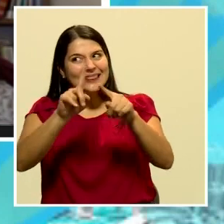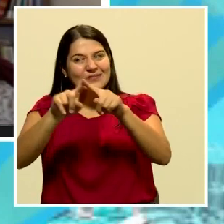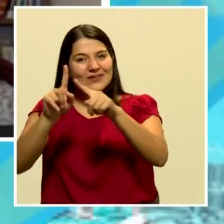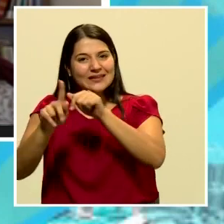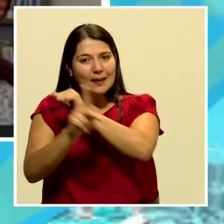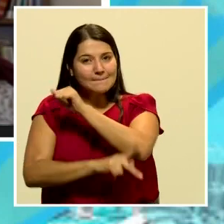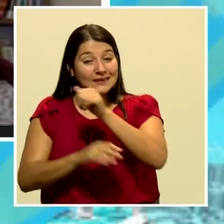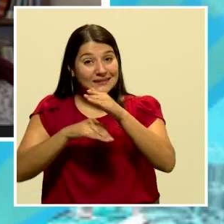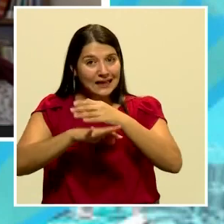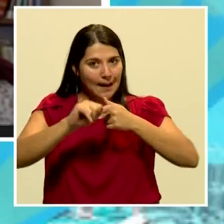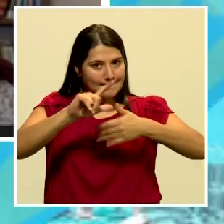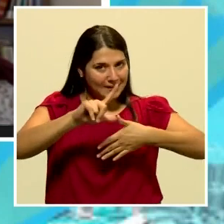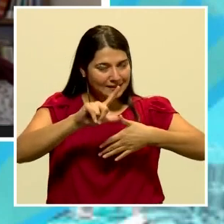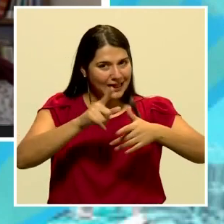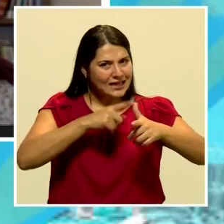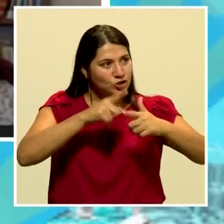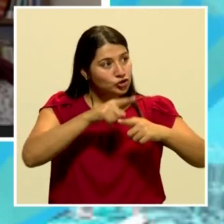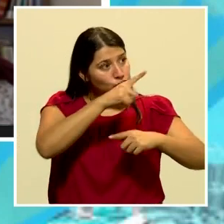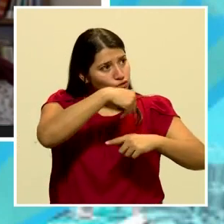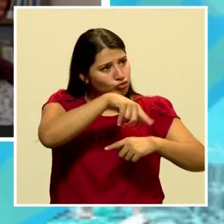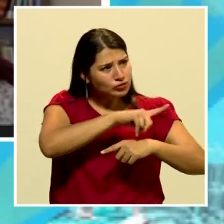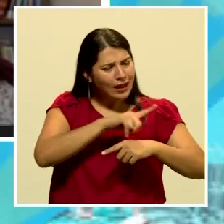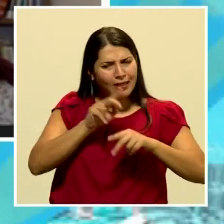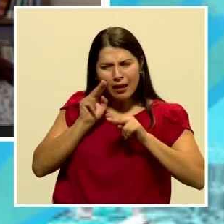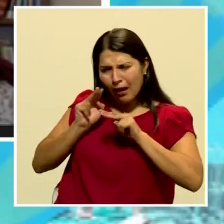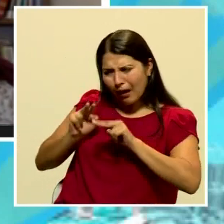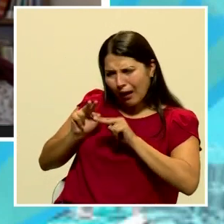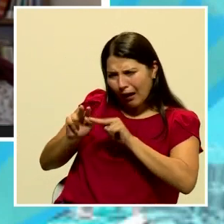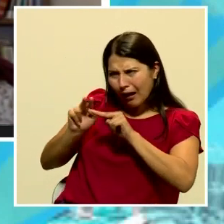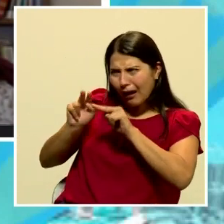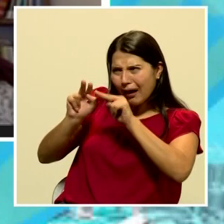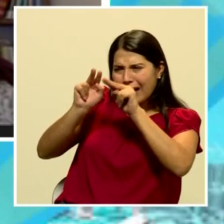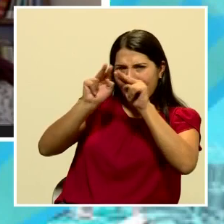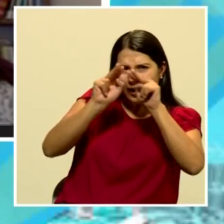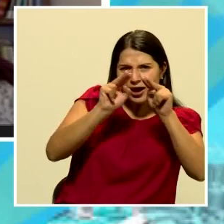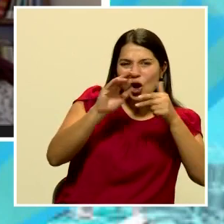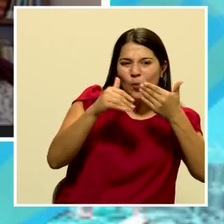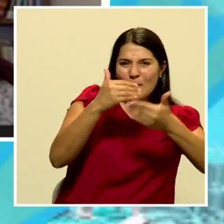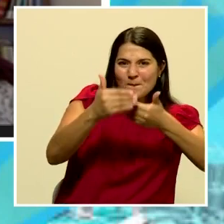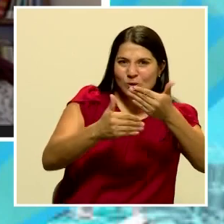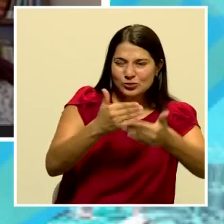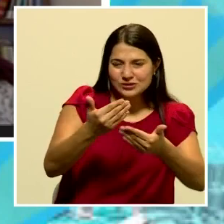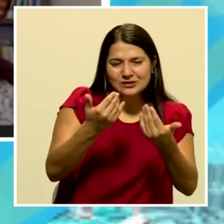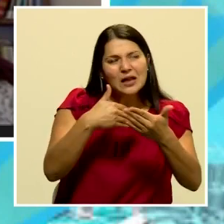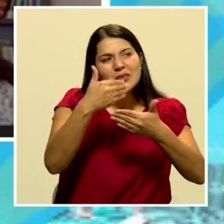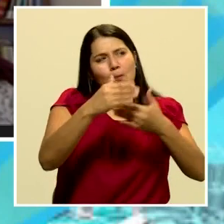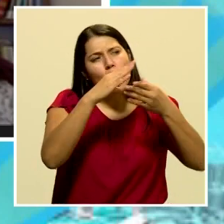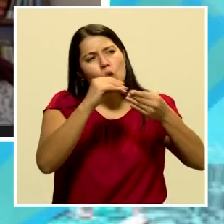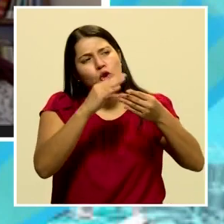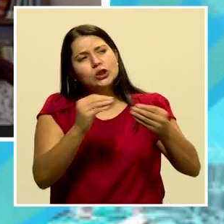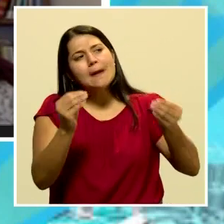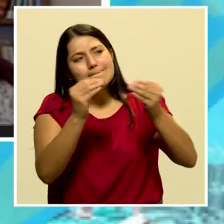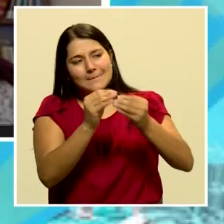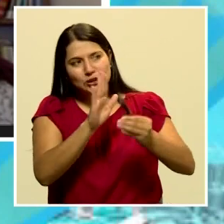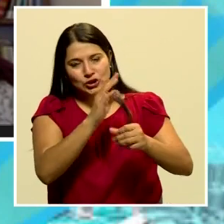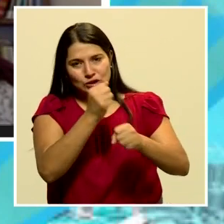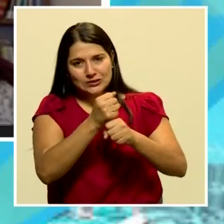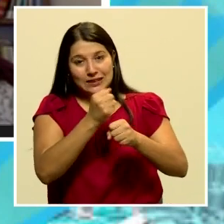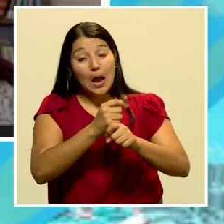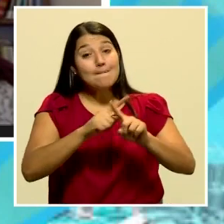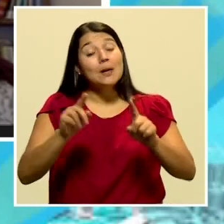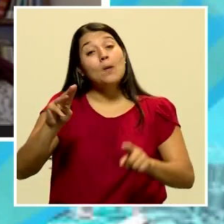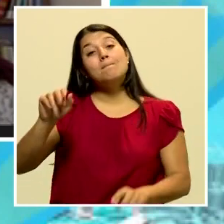Latina y fueron siguiendo a estos migrantes país por país. Ahora nos va a contar con un poquito más de detalle Noelia. Pero